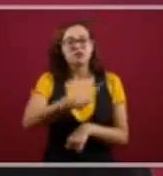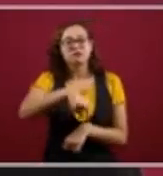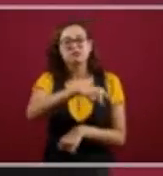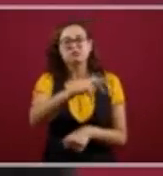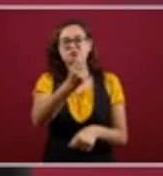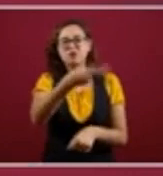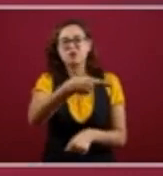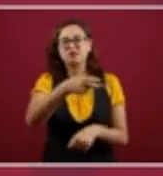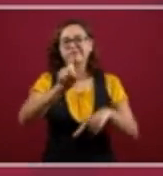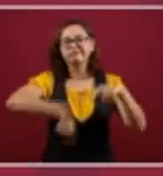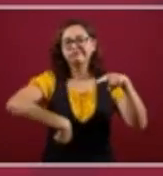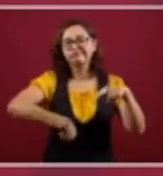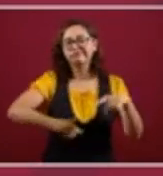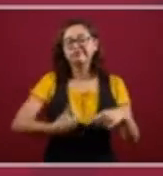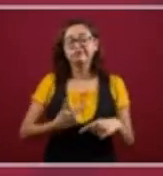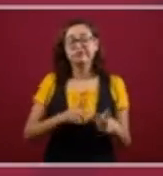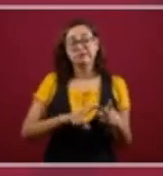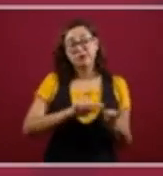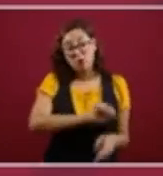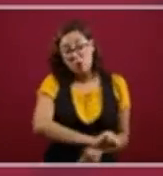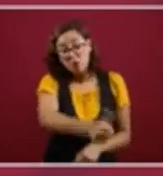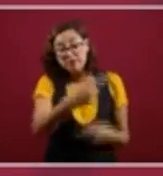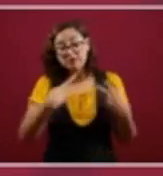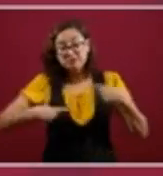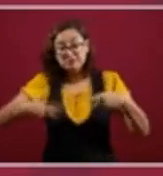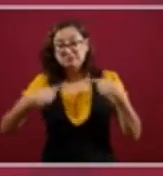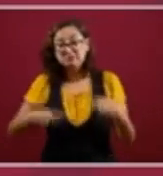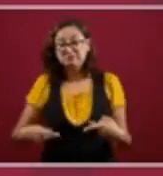privilegios, y otros